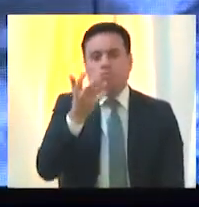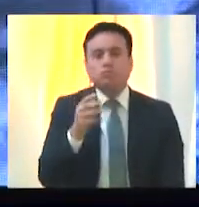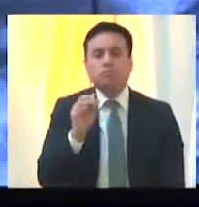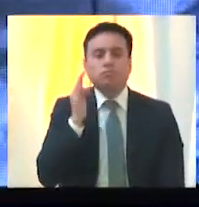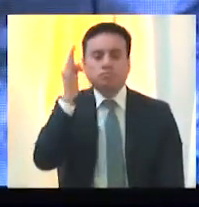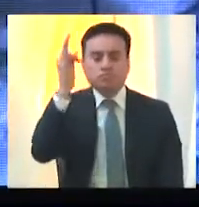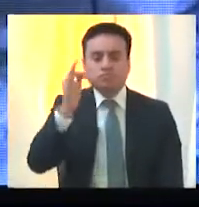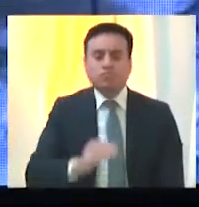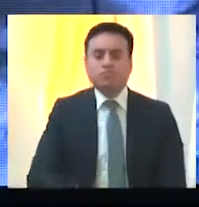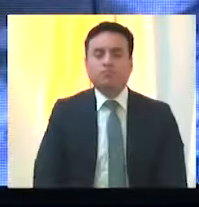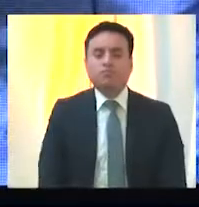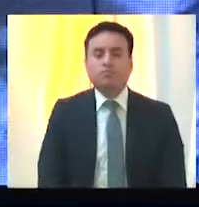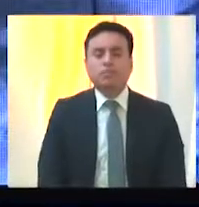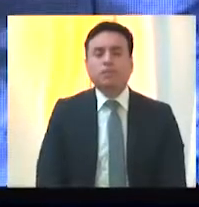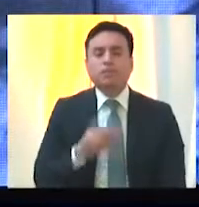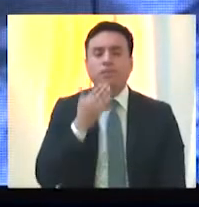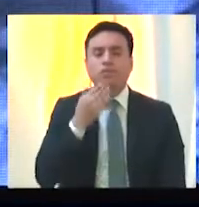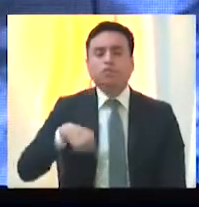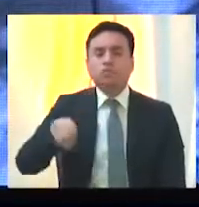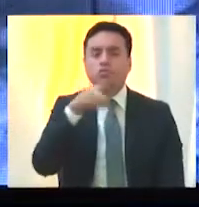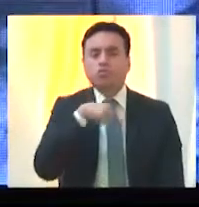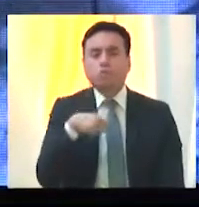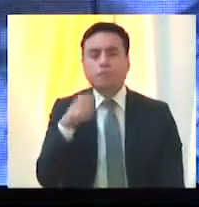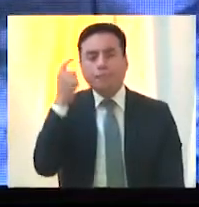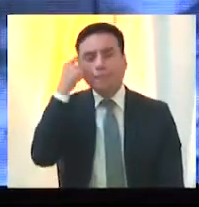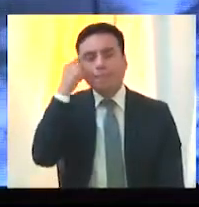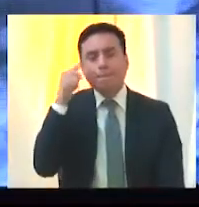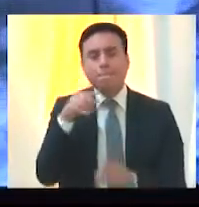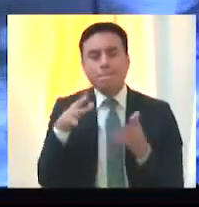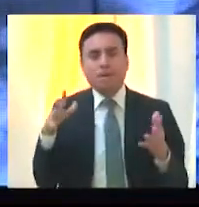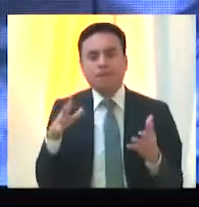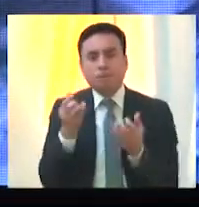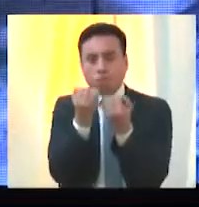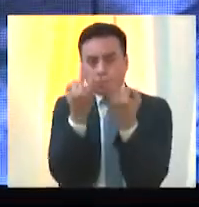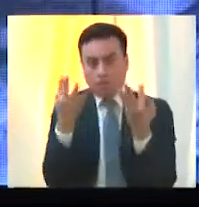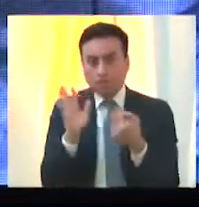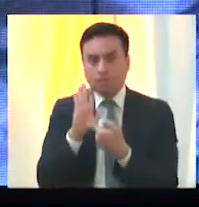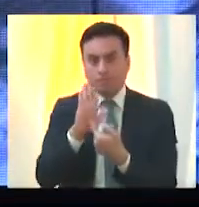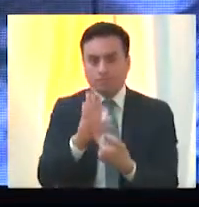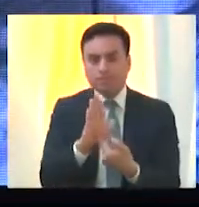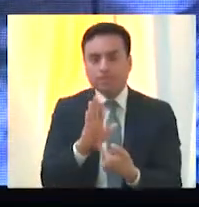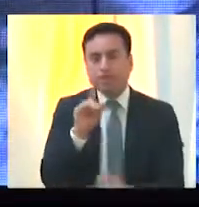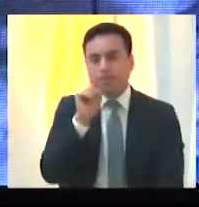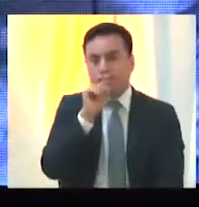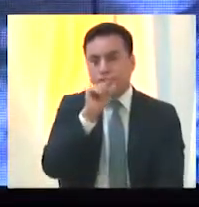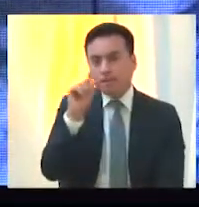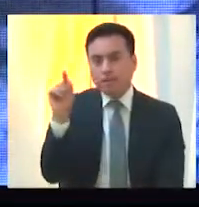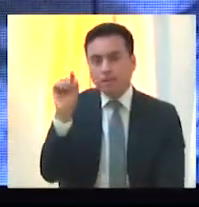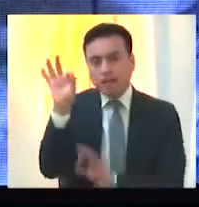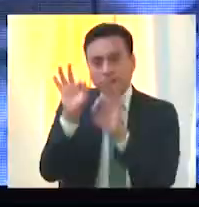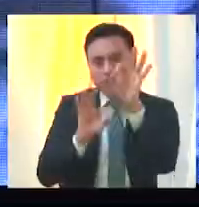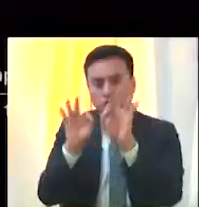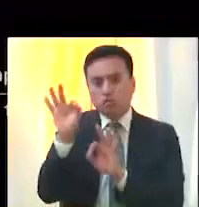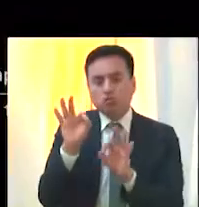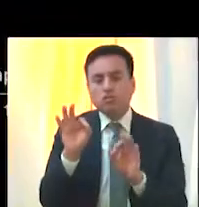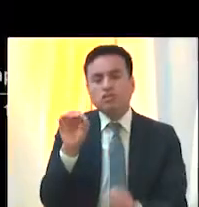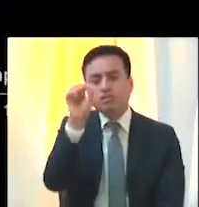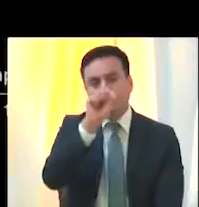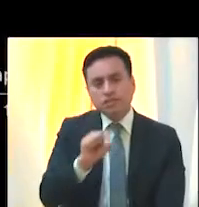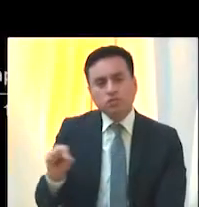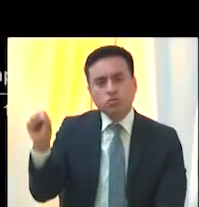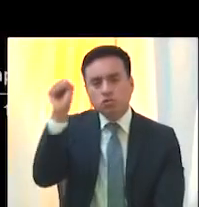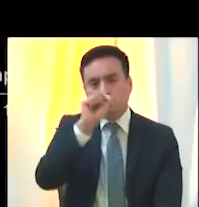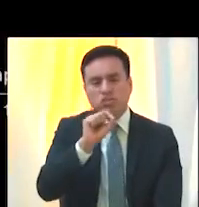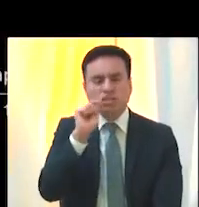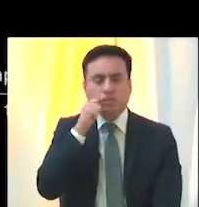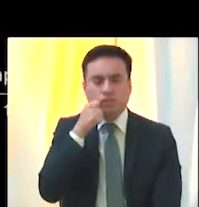emisiones. De hecho, si lo colocamos de manera un poco más cuantitativa, este es un gráfico en que cada círculo corresponde por